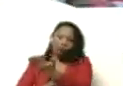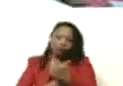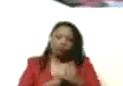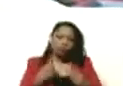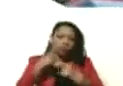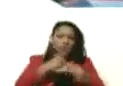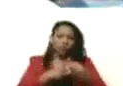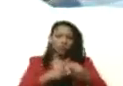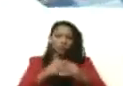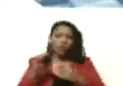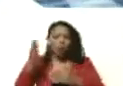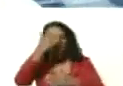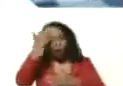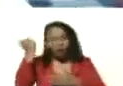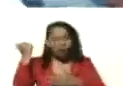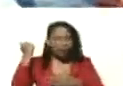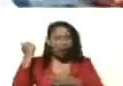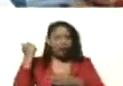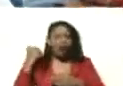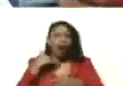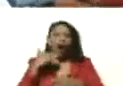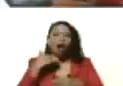Pasar la página de lo que haya pasado.